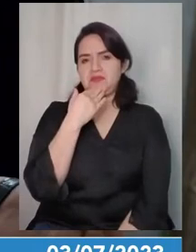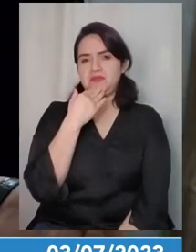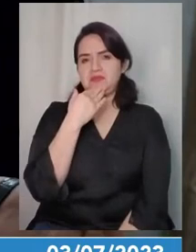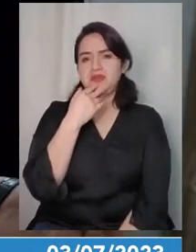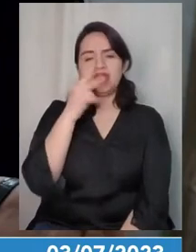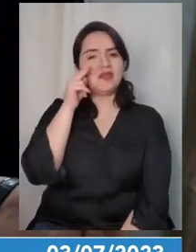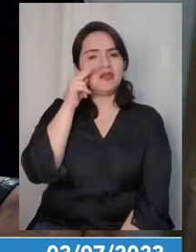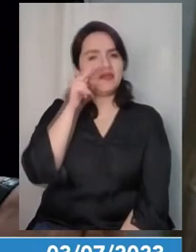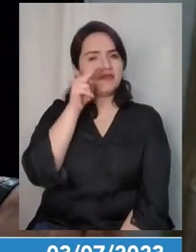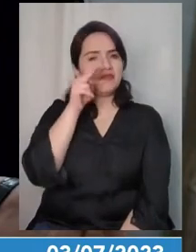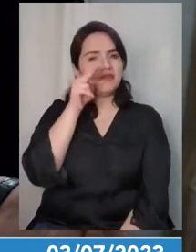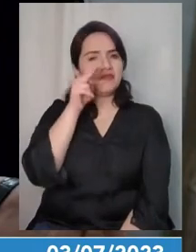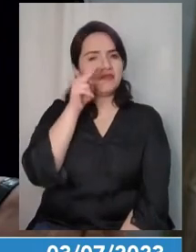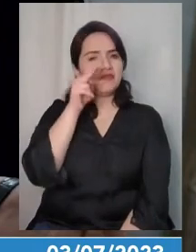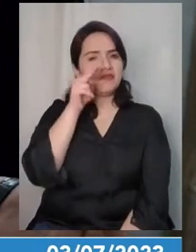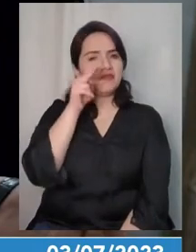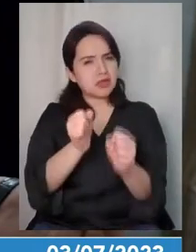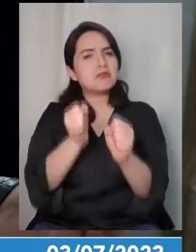pudiésemos discutir.